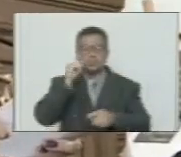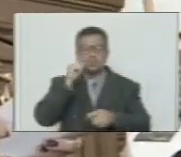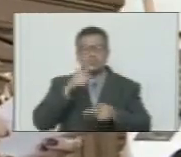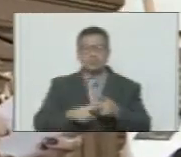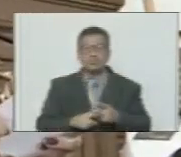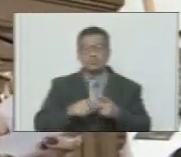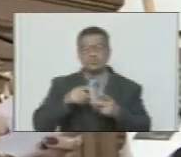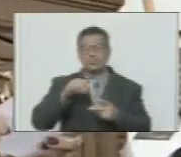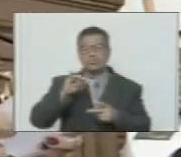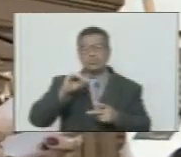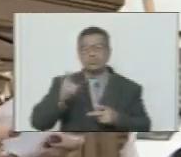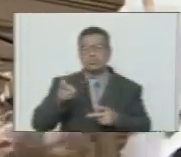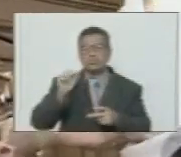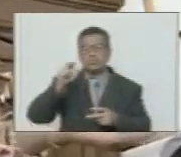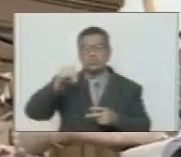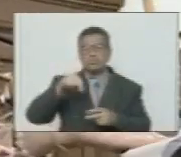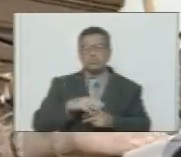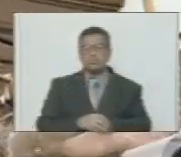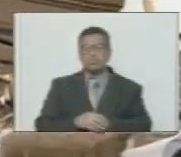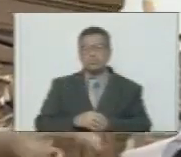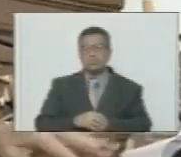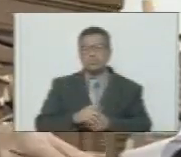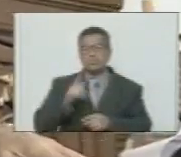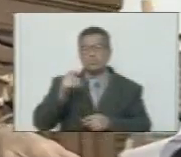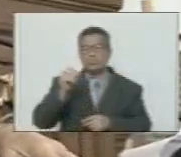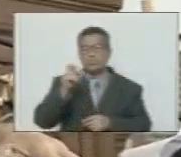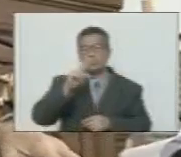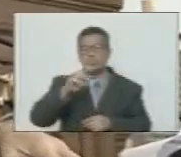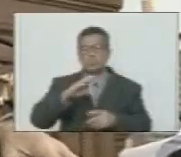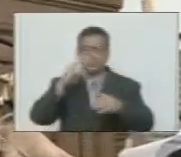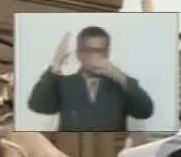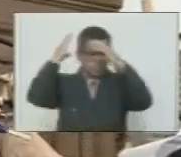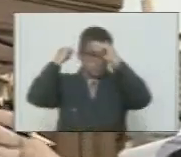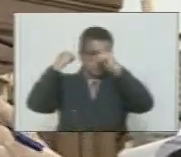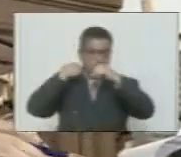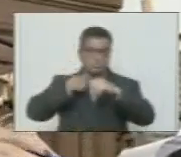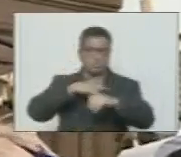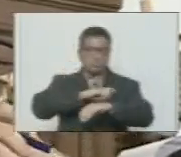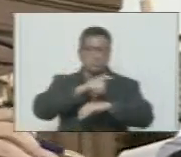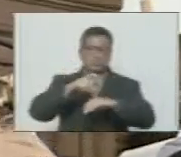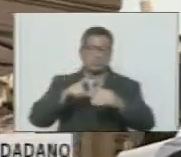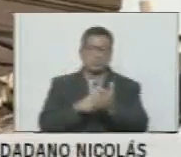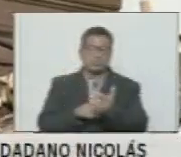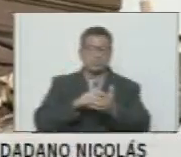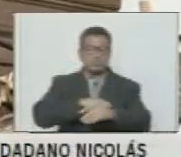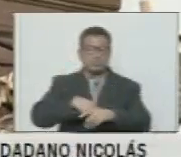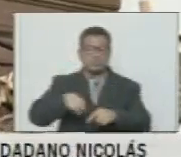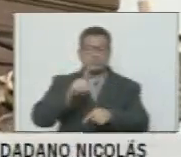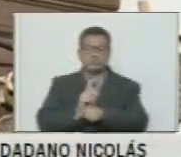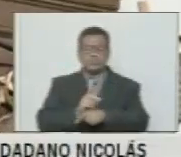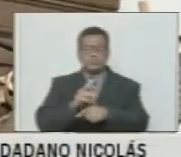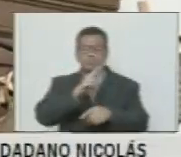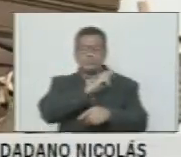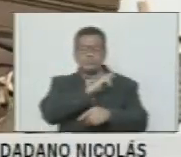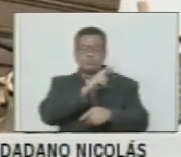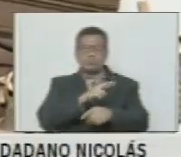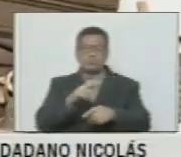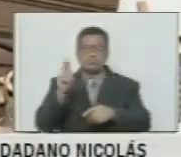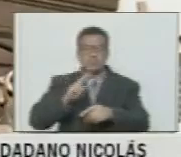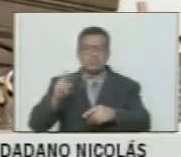del ciudadano Ian Carlos Torres Parra como embajador extraordinario y plenipotenciario de la